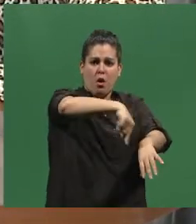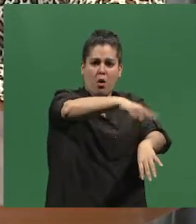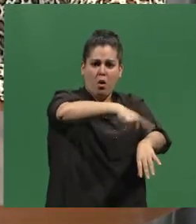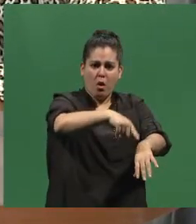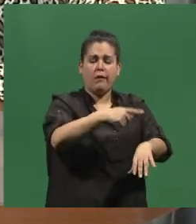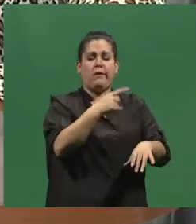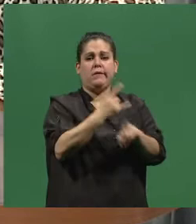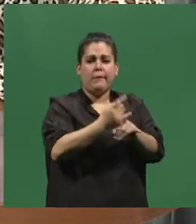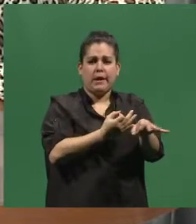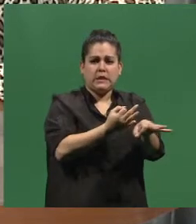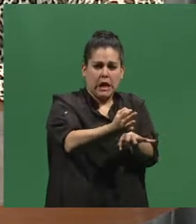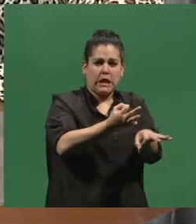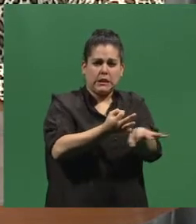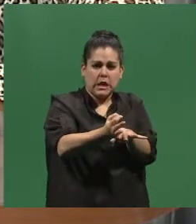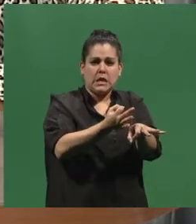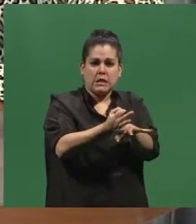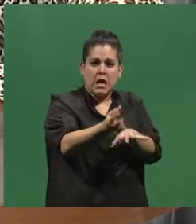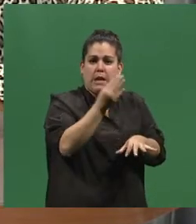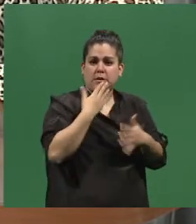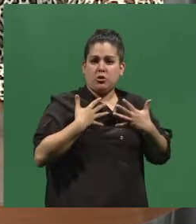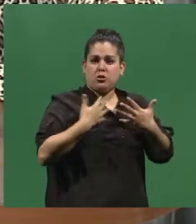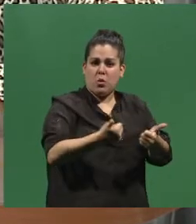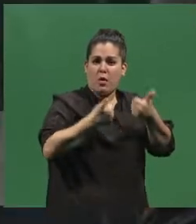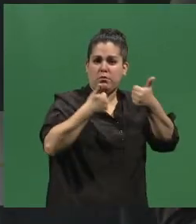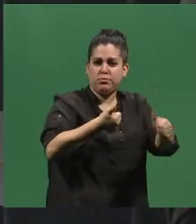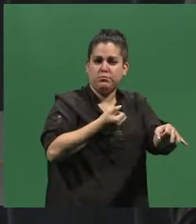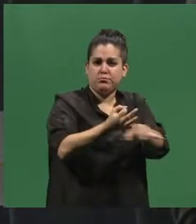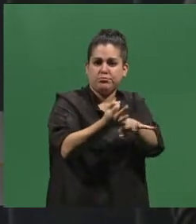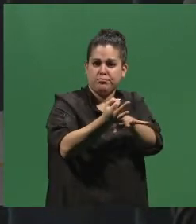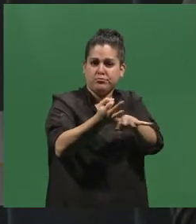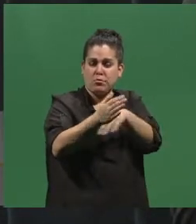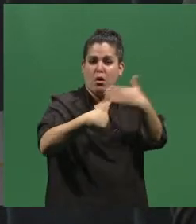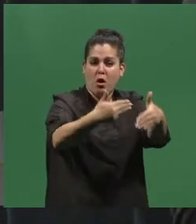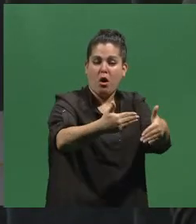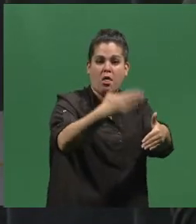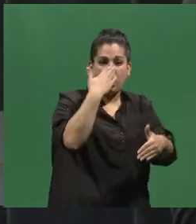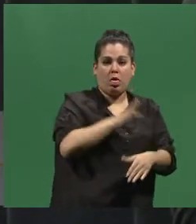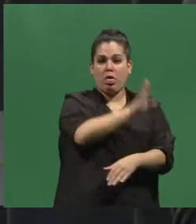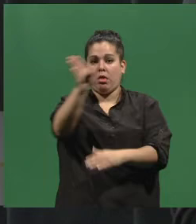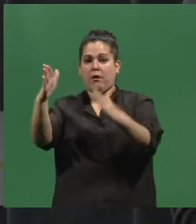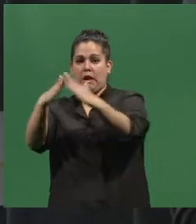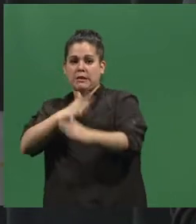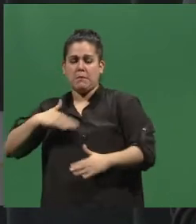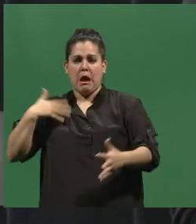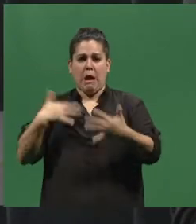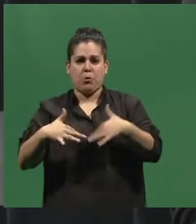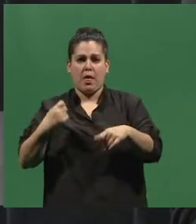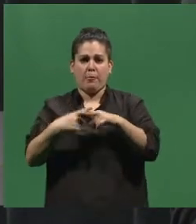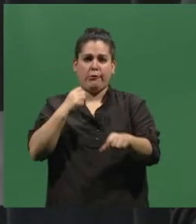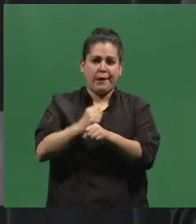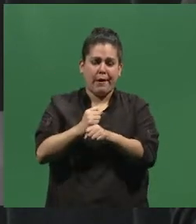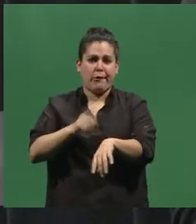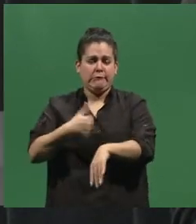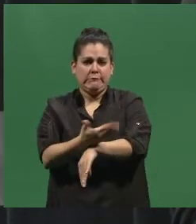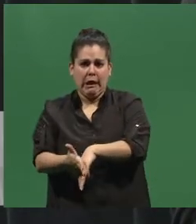y le estás inculcando y le estás enseñando una alimentación adecuada, sana, y va a la casa y la madre apurada o porque trabaja o